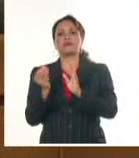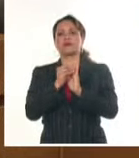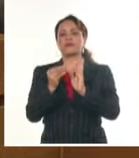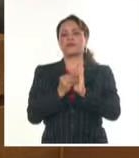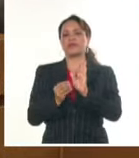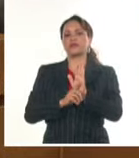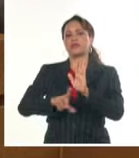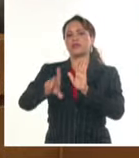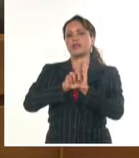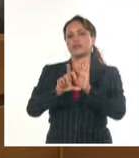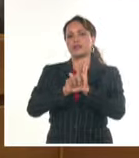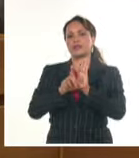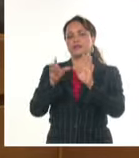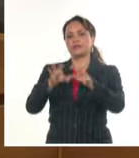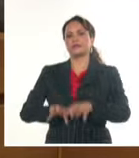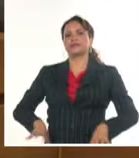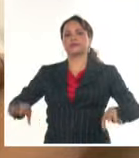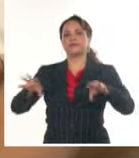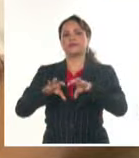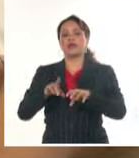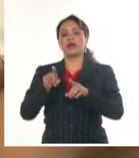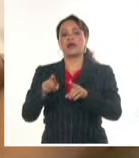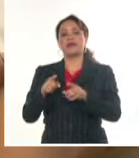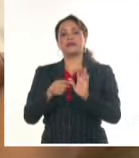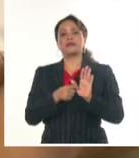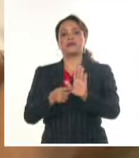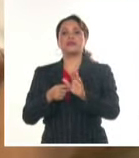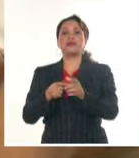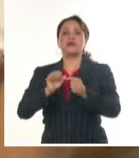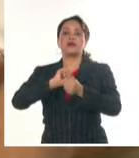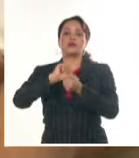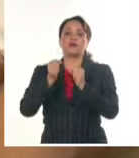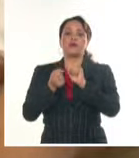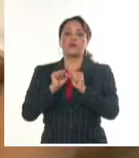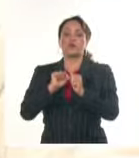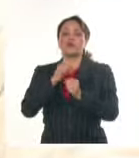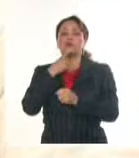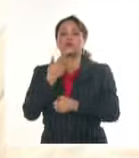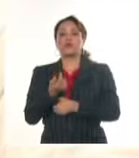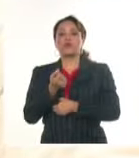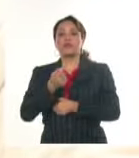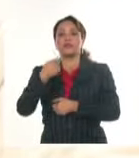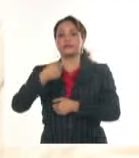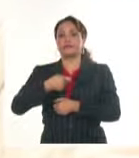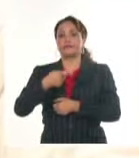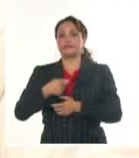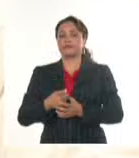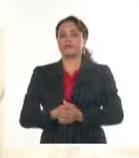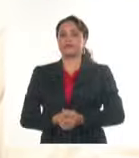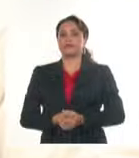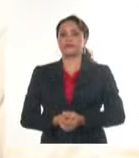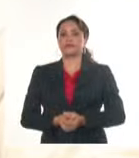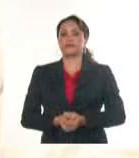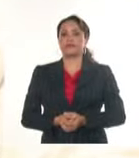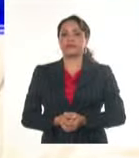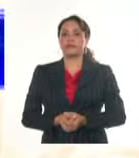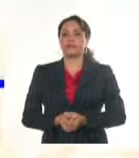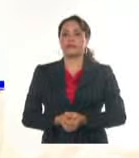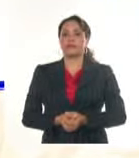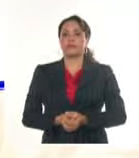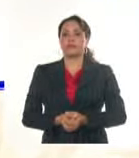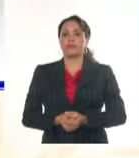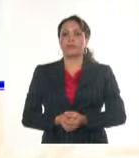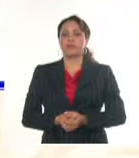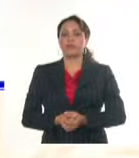en un contexto que demandó mayor esfuerzo en la política penal y penitenciaria. Justamente el ejercicio de esta misión